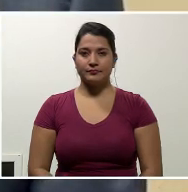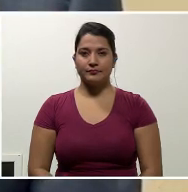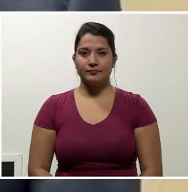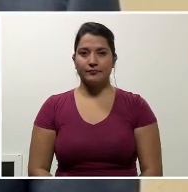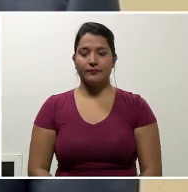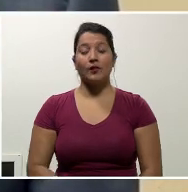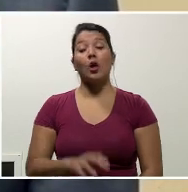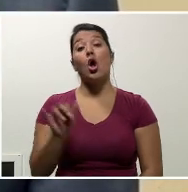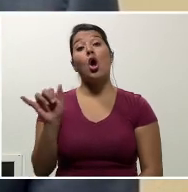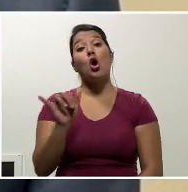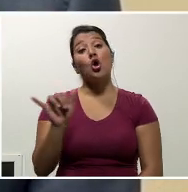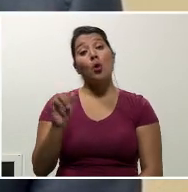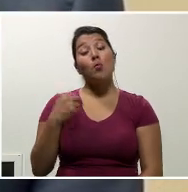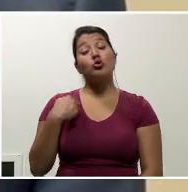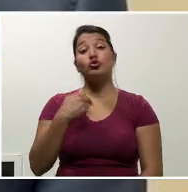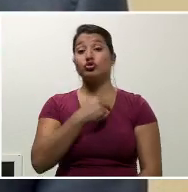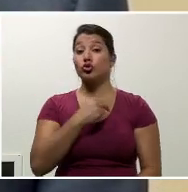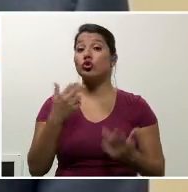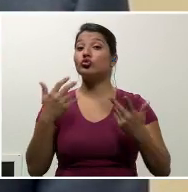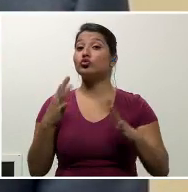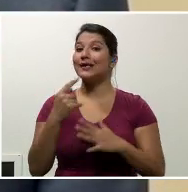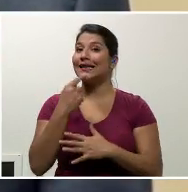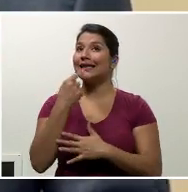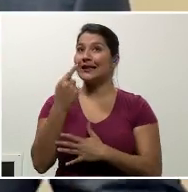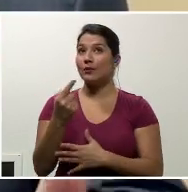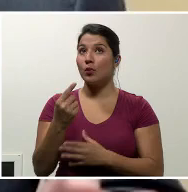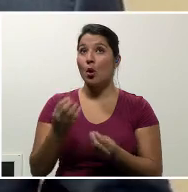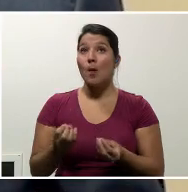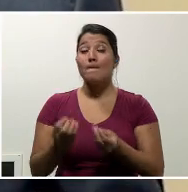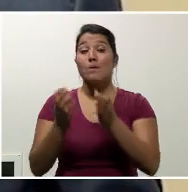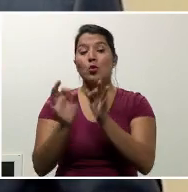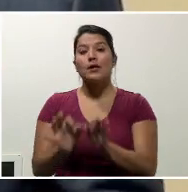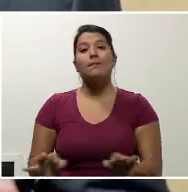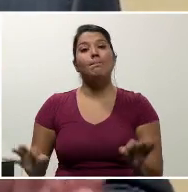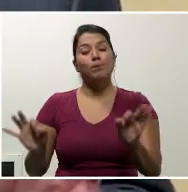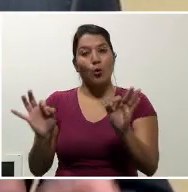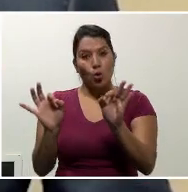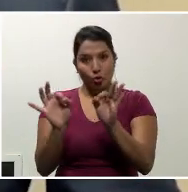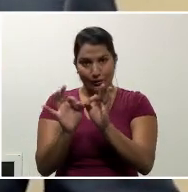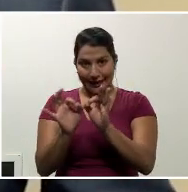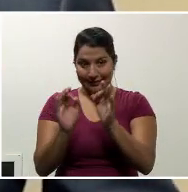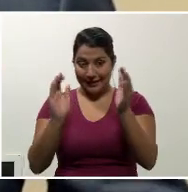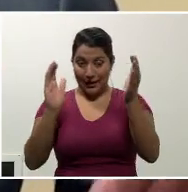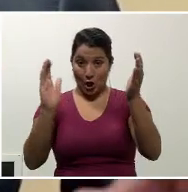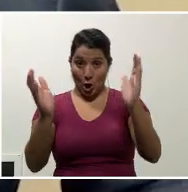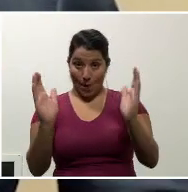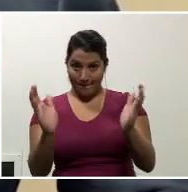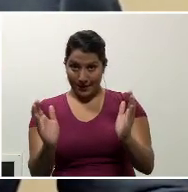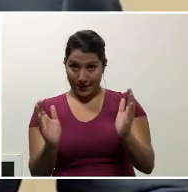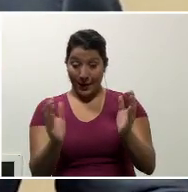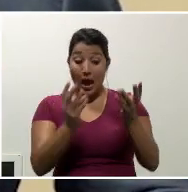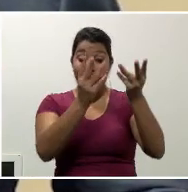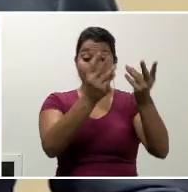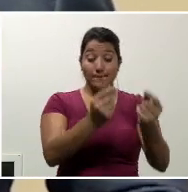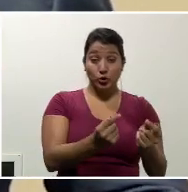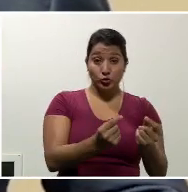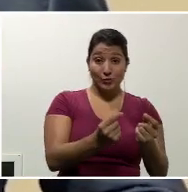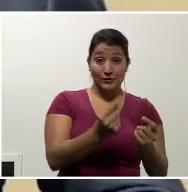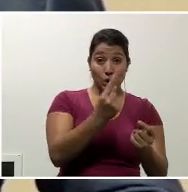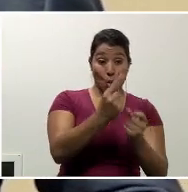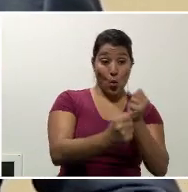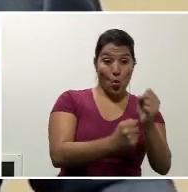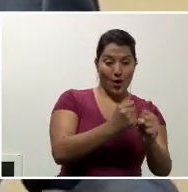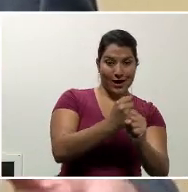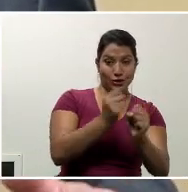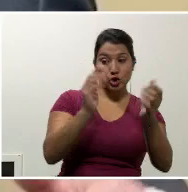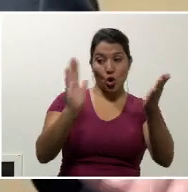Tal como hemos dicho, es importante comparar el presupuesto de un año con el presupuesto del